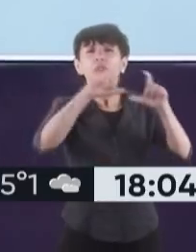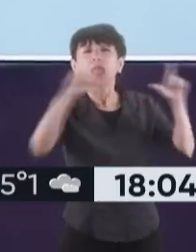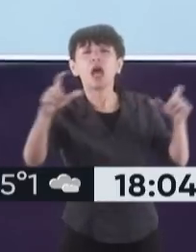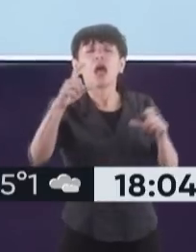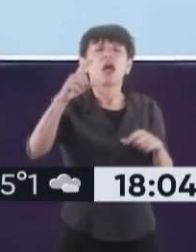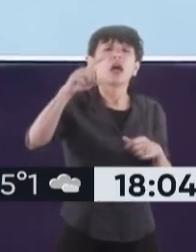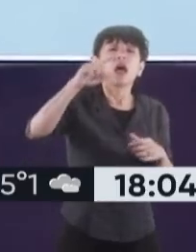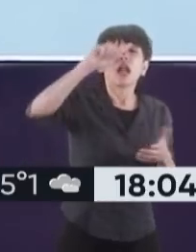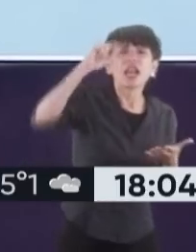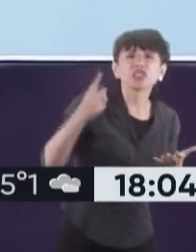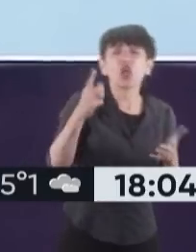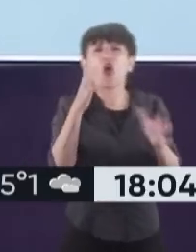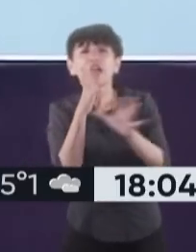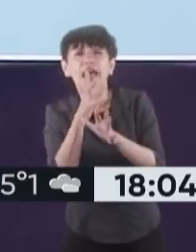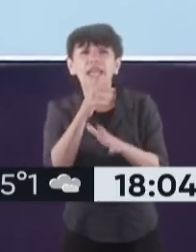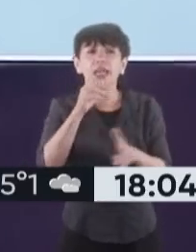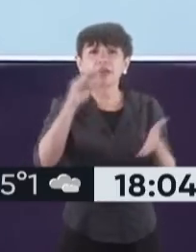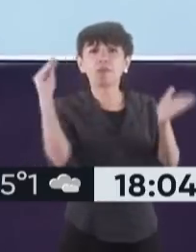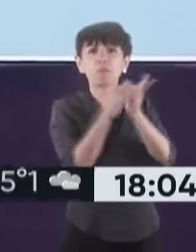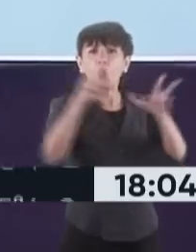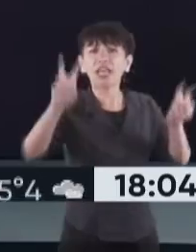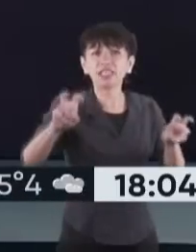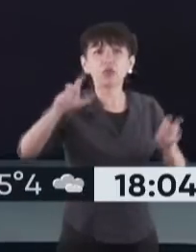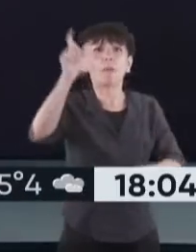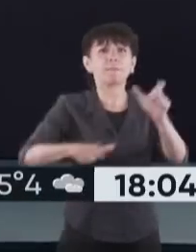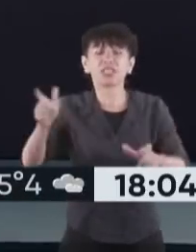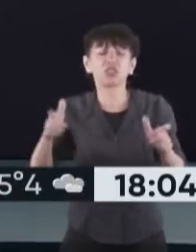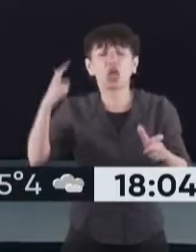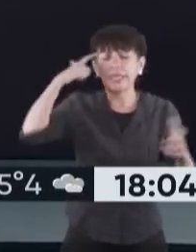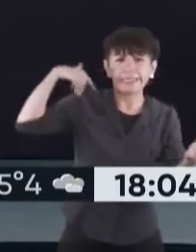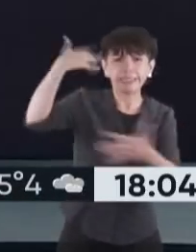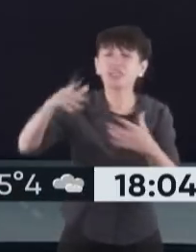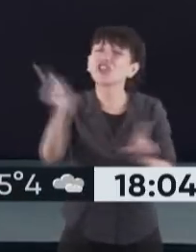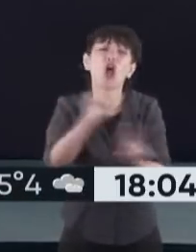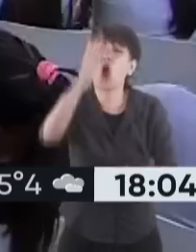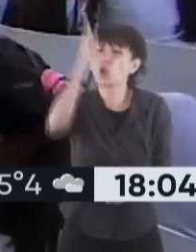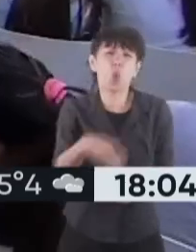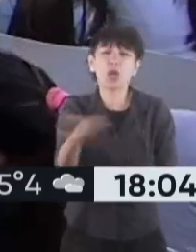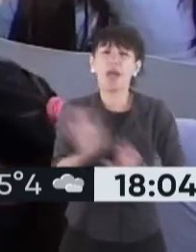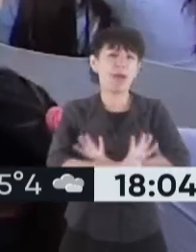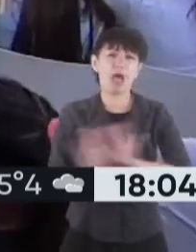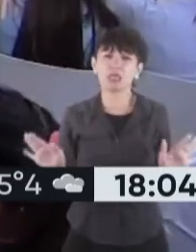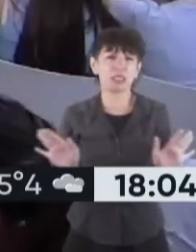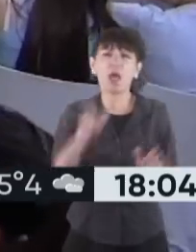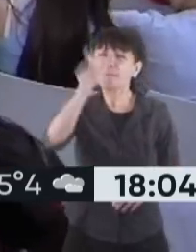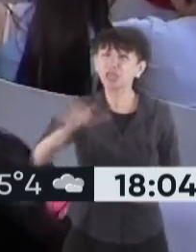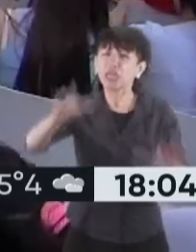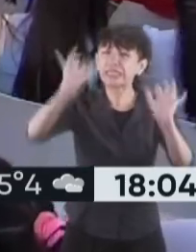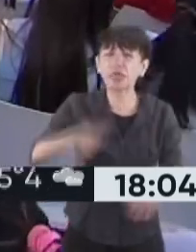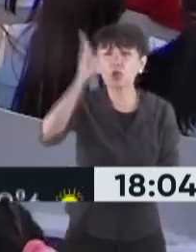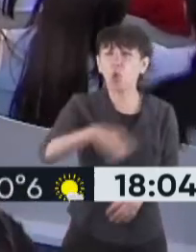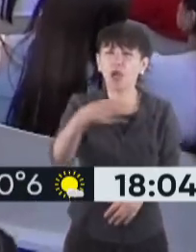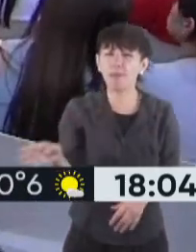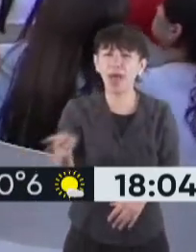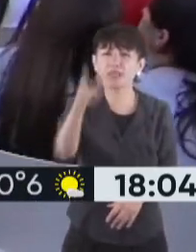Argentina se va a confundir. No nos van a confundir nunca más, compañeros y compañeras. Nunca más. Nunca más. Y les pido que no se